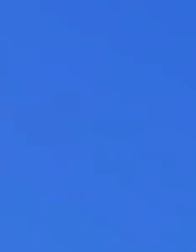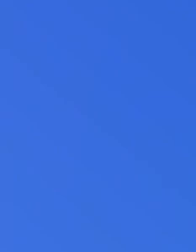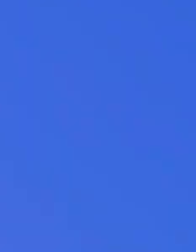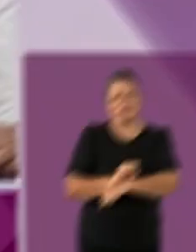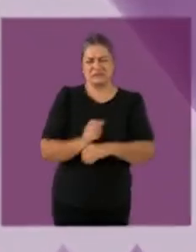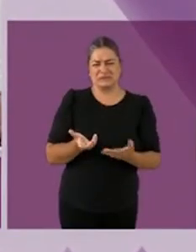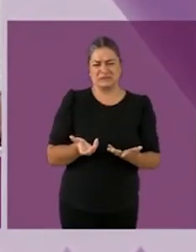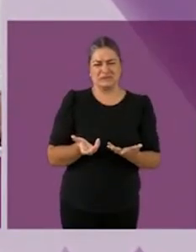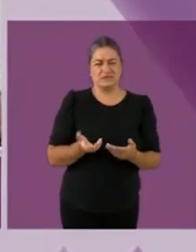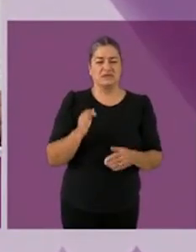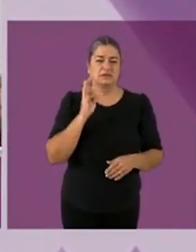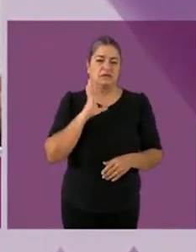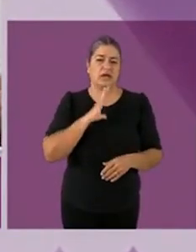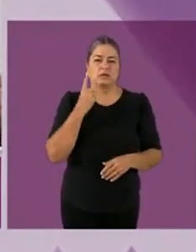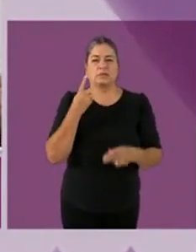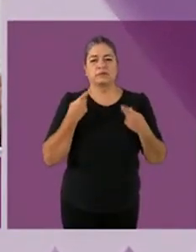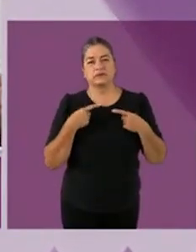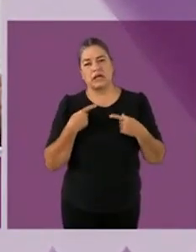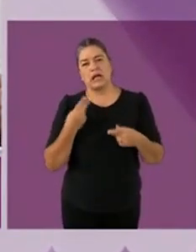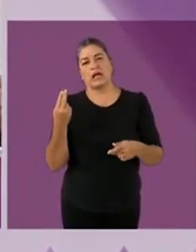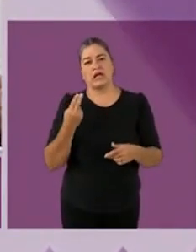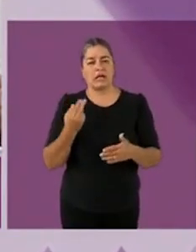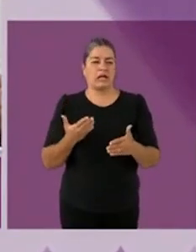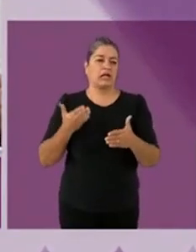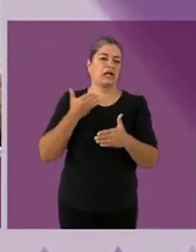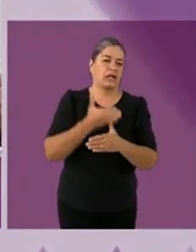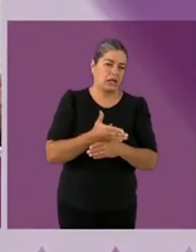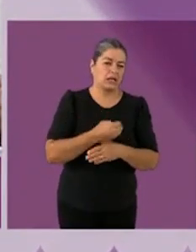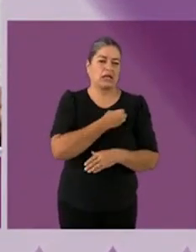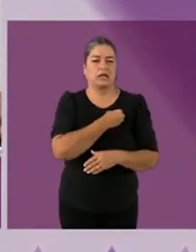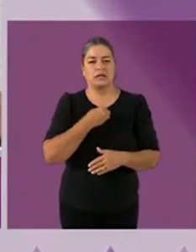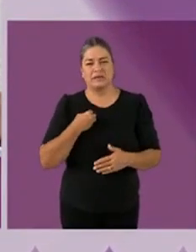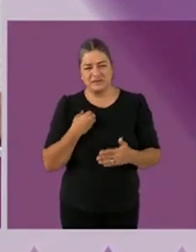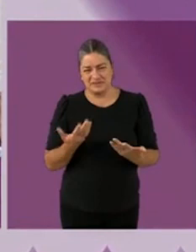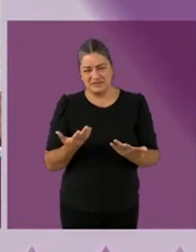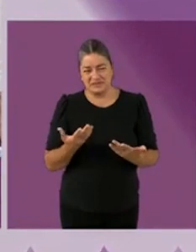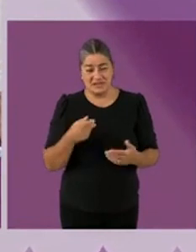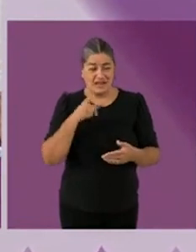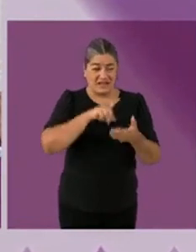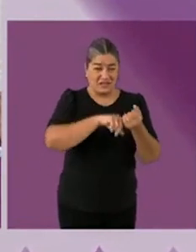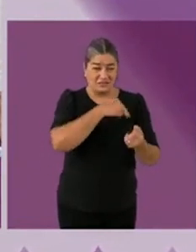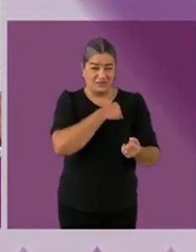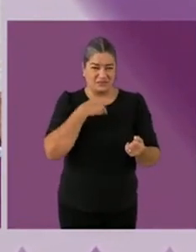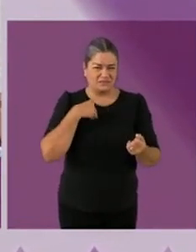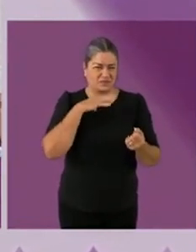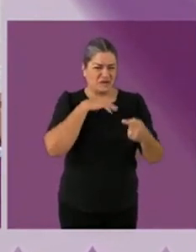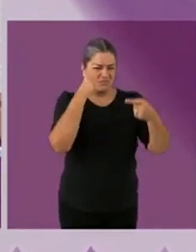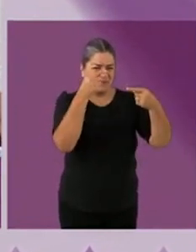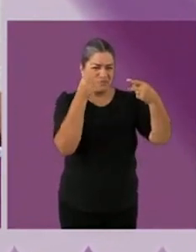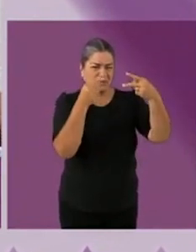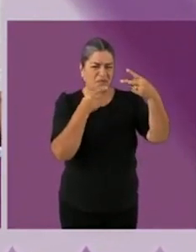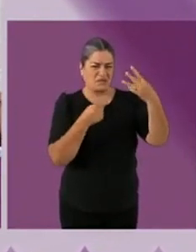en el debate, en virtud de que esto debería ser un ejercicio en el cual los candidatos actúen como personas que están solicitando un empleo